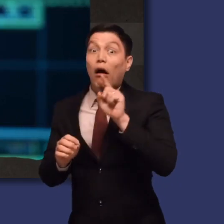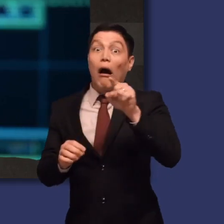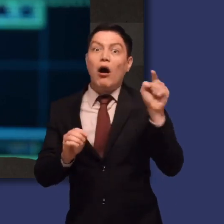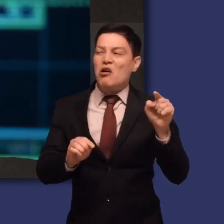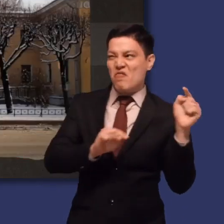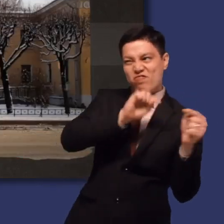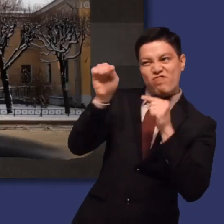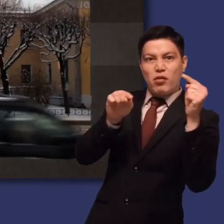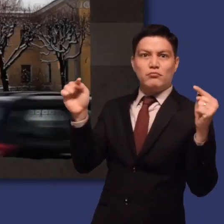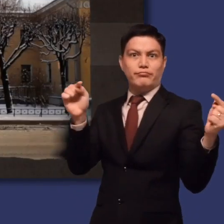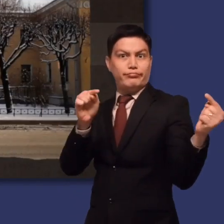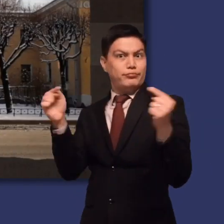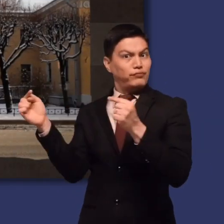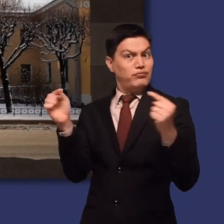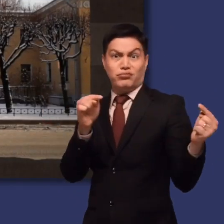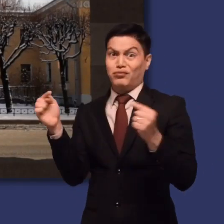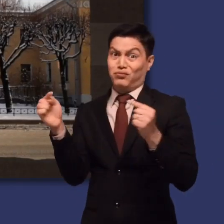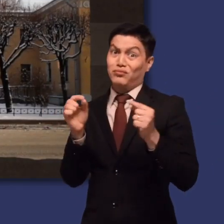y sistemas políticos.